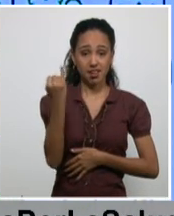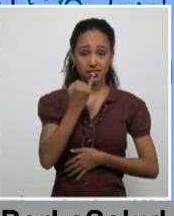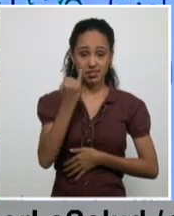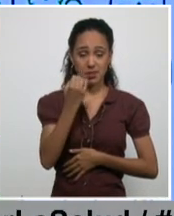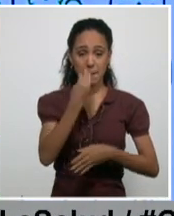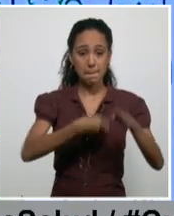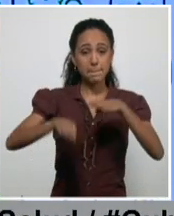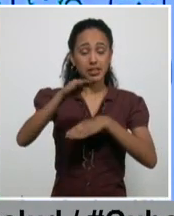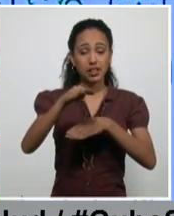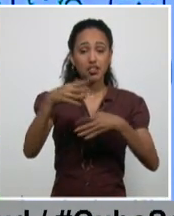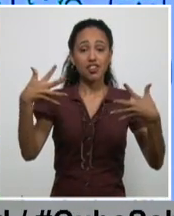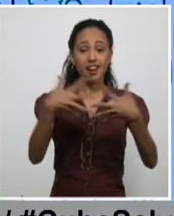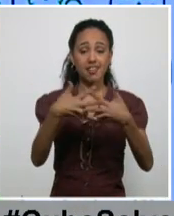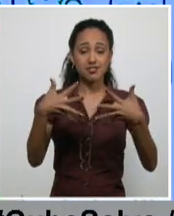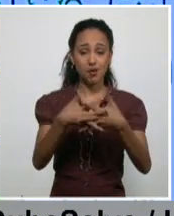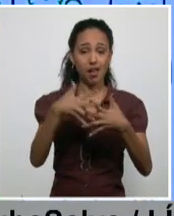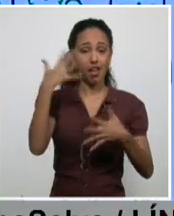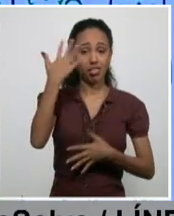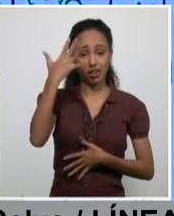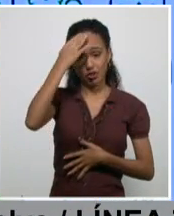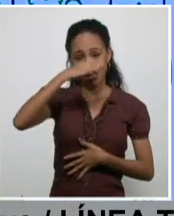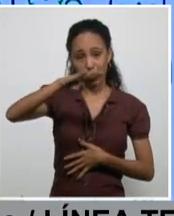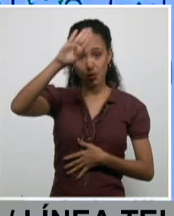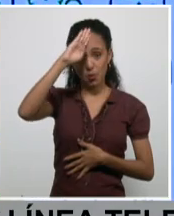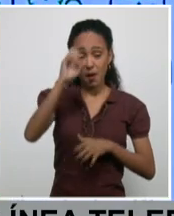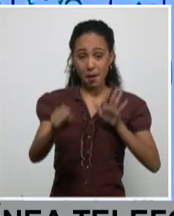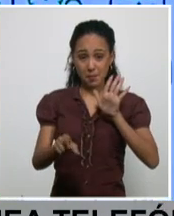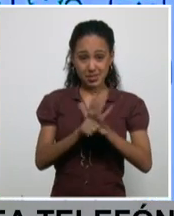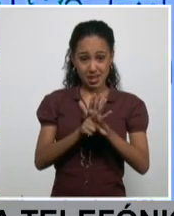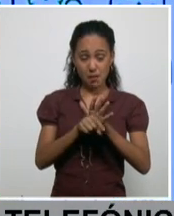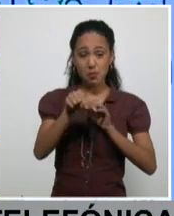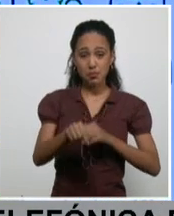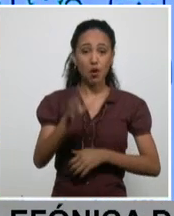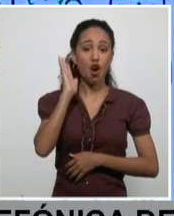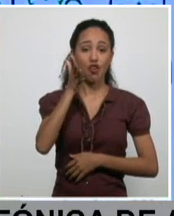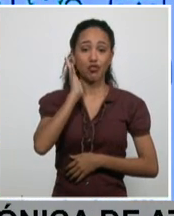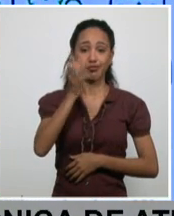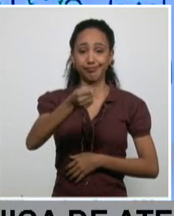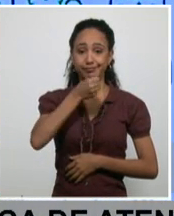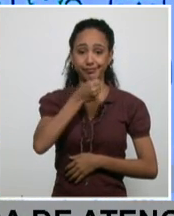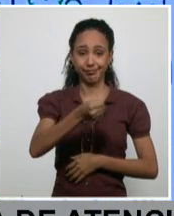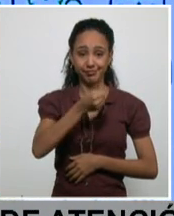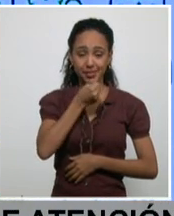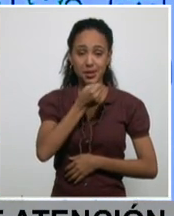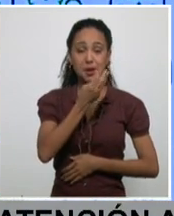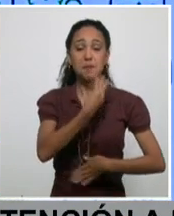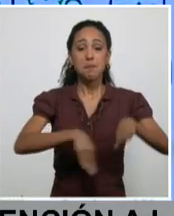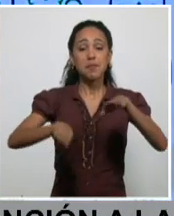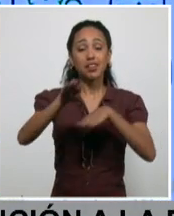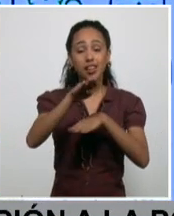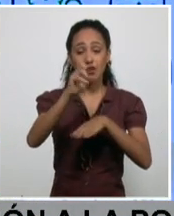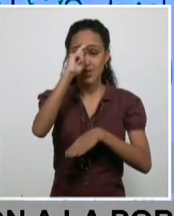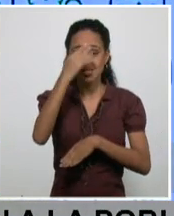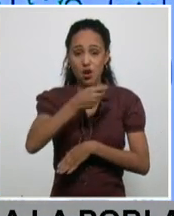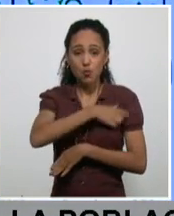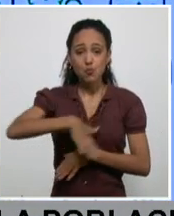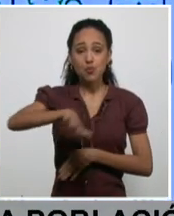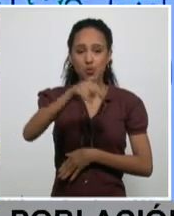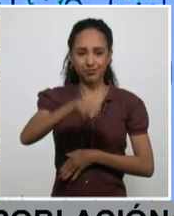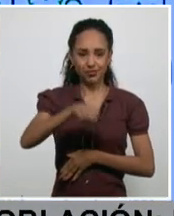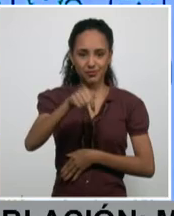Relaciones Exteriores de la República de Cuba. Iniciamos de inmediato la conferencia de prensa del Ministerio de Salud Pública sobre la actualización